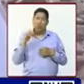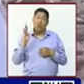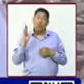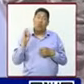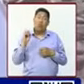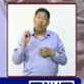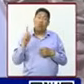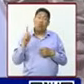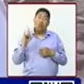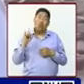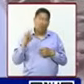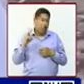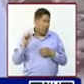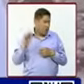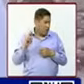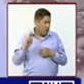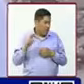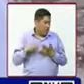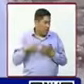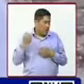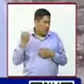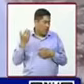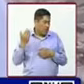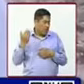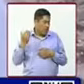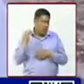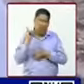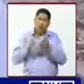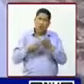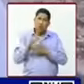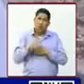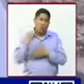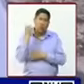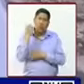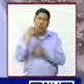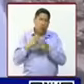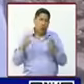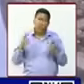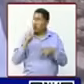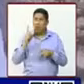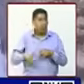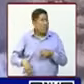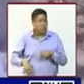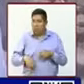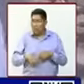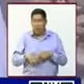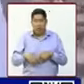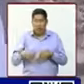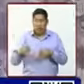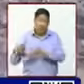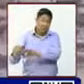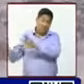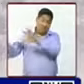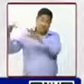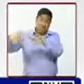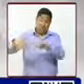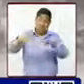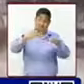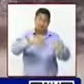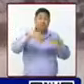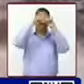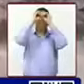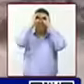donde están Bolívar, 15 de julio y Sucre Grande. Pues no se puede ingresar, ¿no? Por la crecida del río, entonces no se